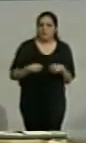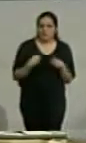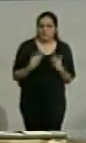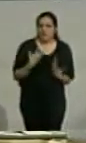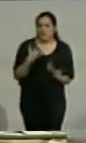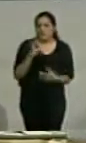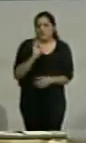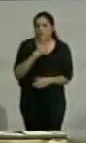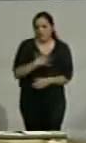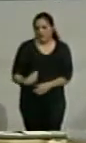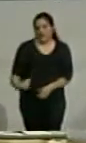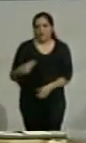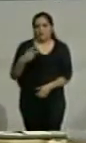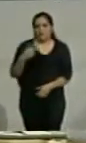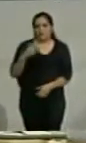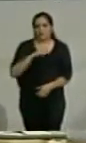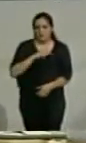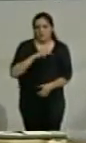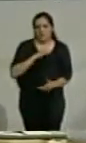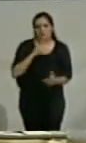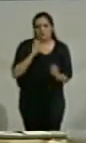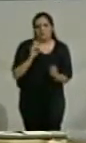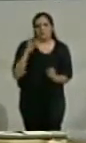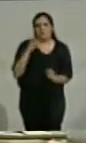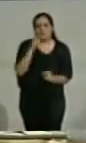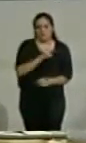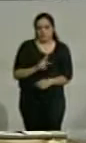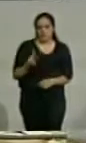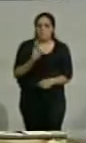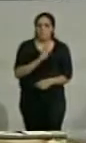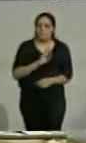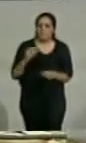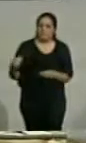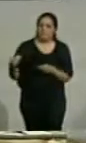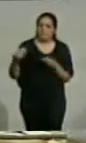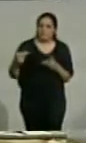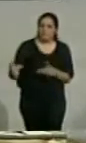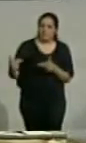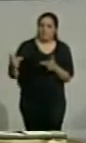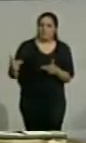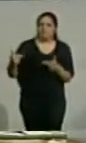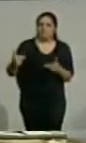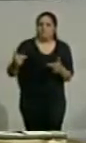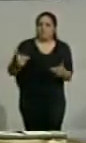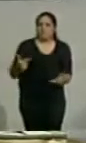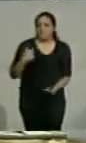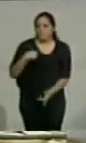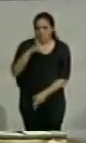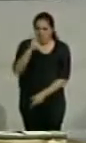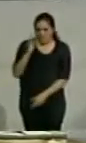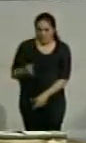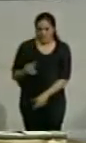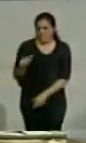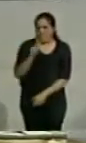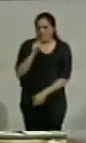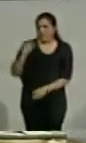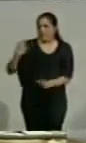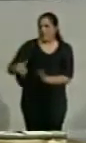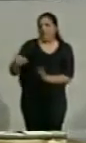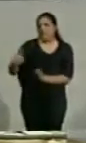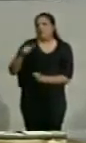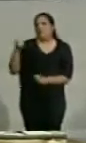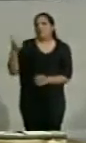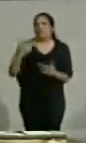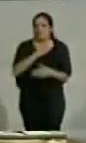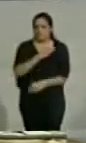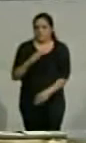nietos, no puedo aceptar la pobreza de muchos posicionamientos de quienes están aquí ahora. No puedo aceptar